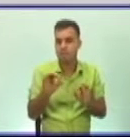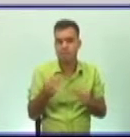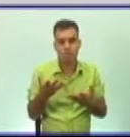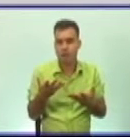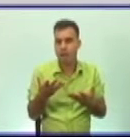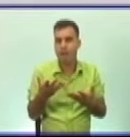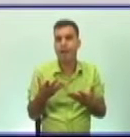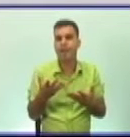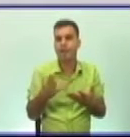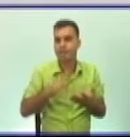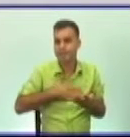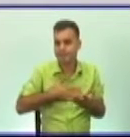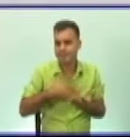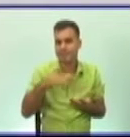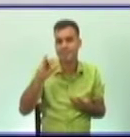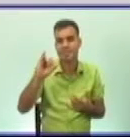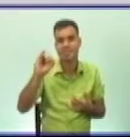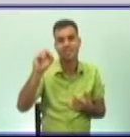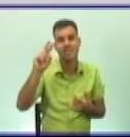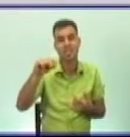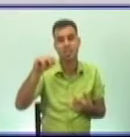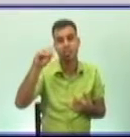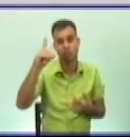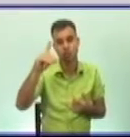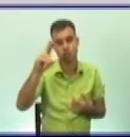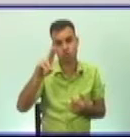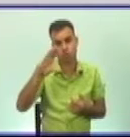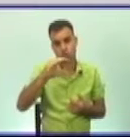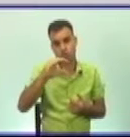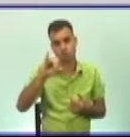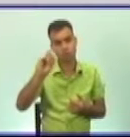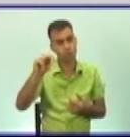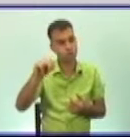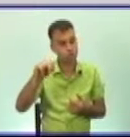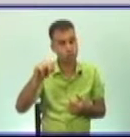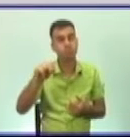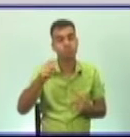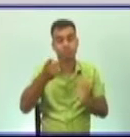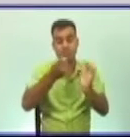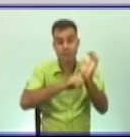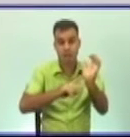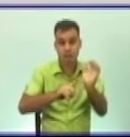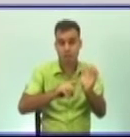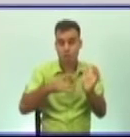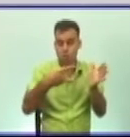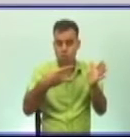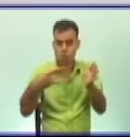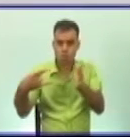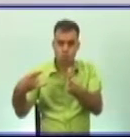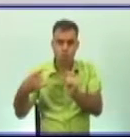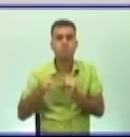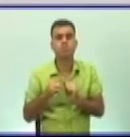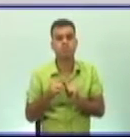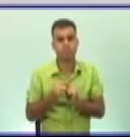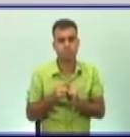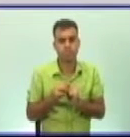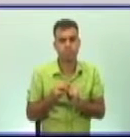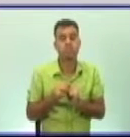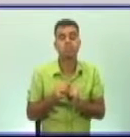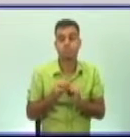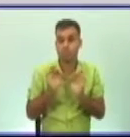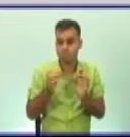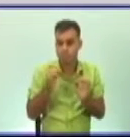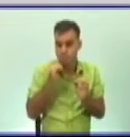un fenómeno de la inducción electromagnética. Mientras mayor sea la frecuencia de las oscilaciones con que gire el dispositivo que